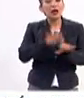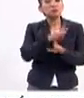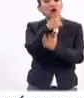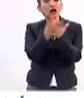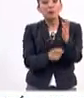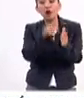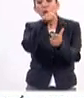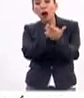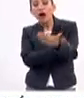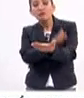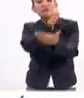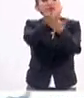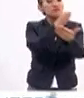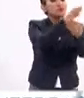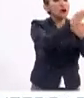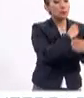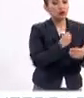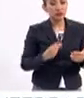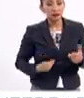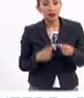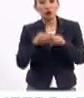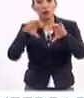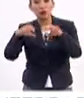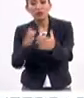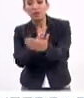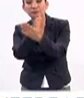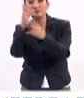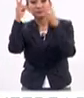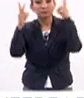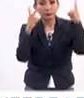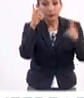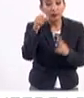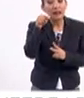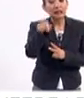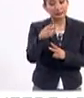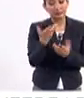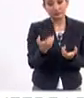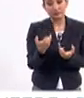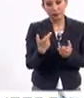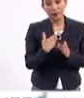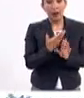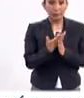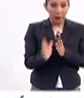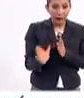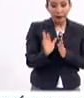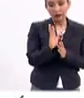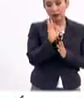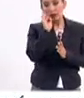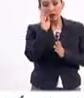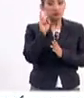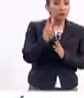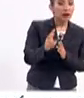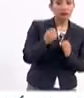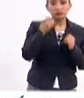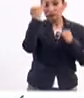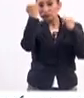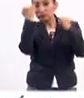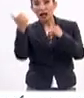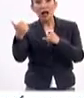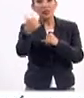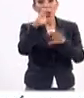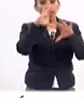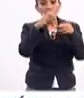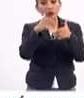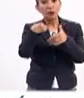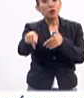programa territorial que vaya a los municipios, que vaya a las comunidades, y en ese sentido, por un lado, reconozca las fuerzas creativas de cada